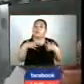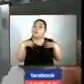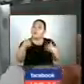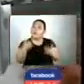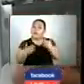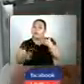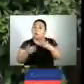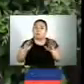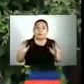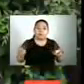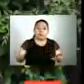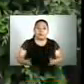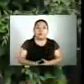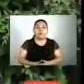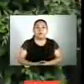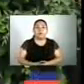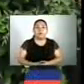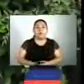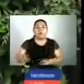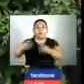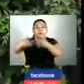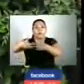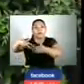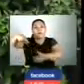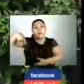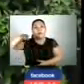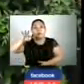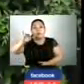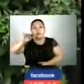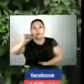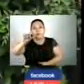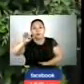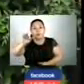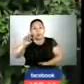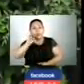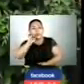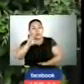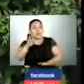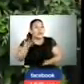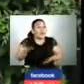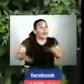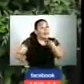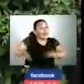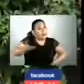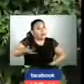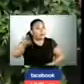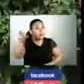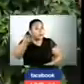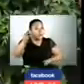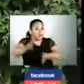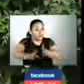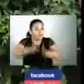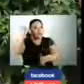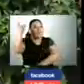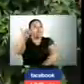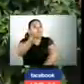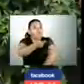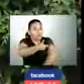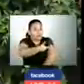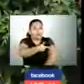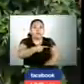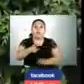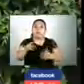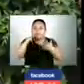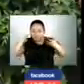refirió al respecto. Pfizer ha anunciado entre líneas que probablemente se requiera una tercera dosis. Existen